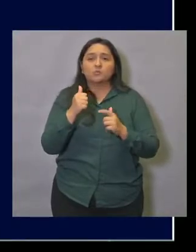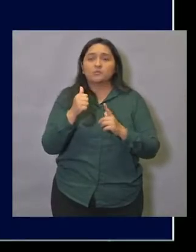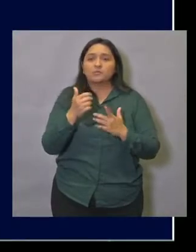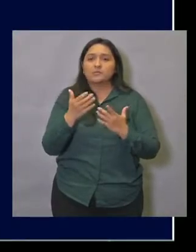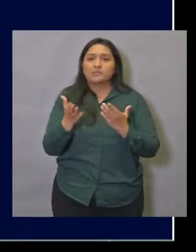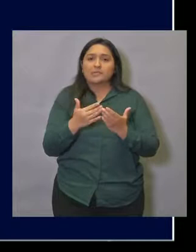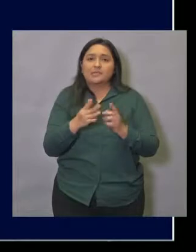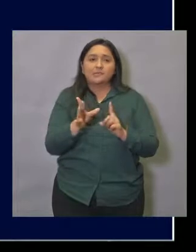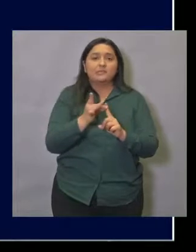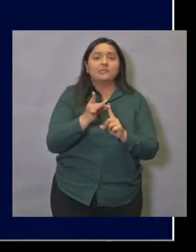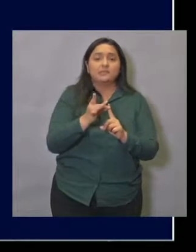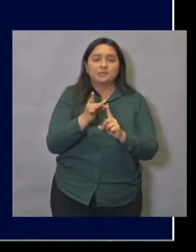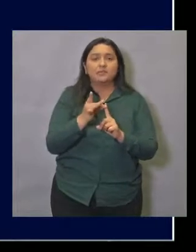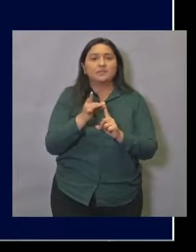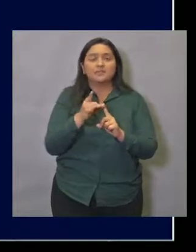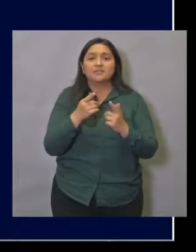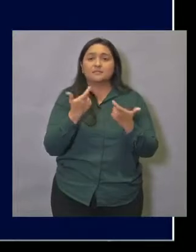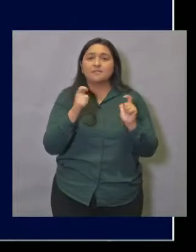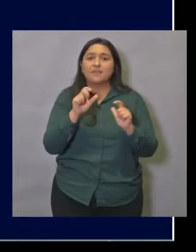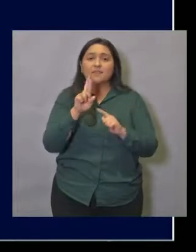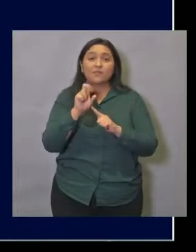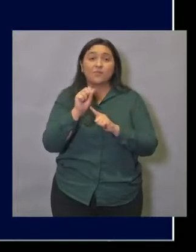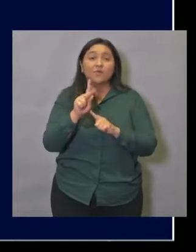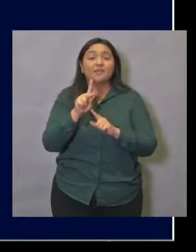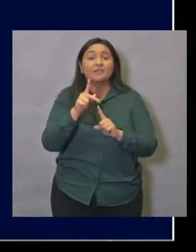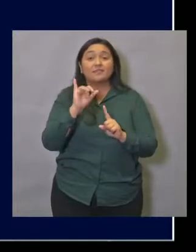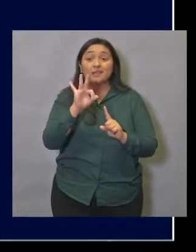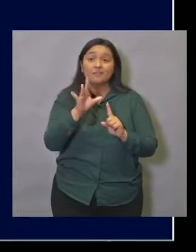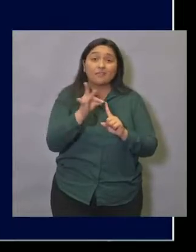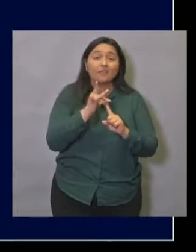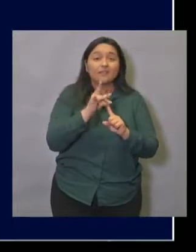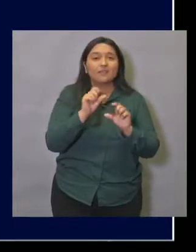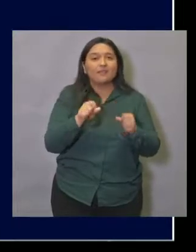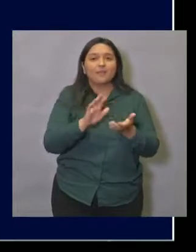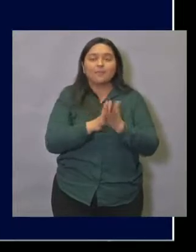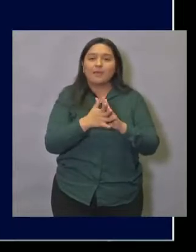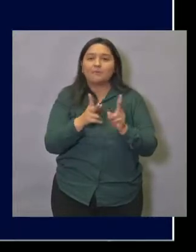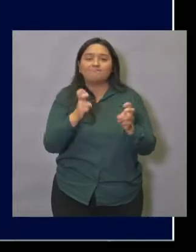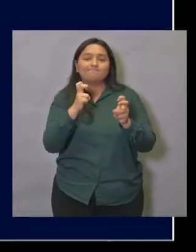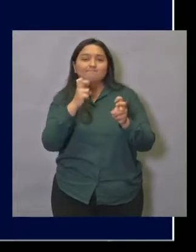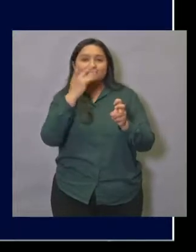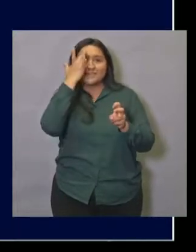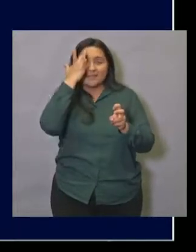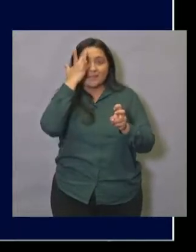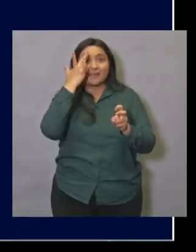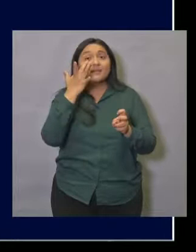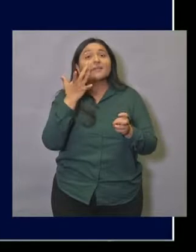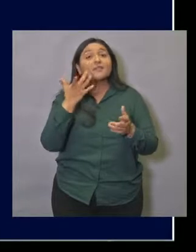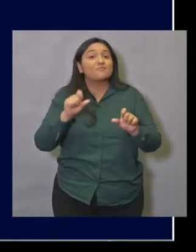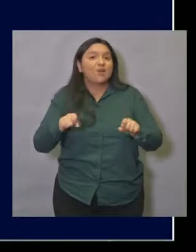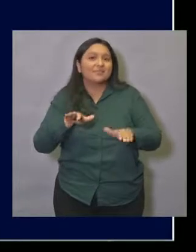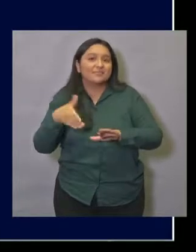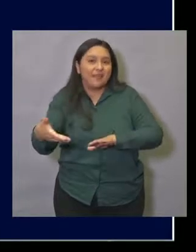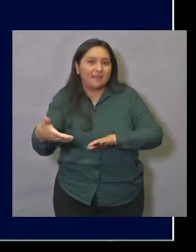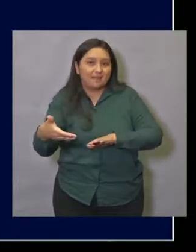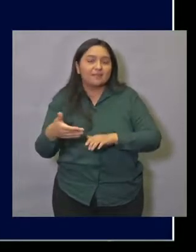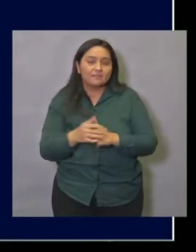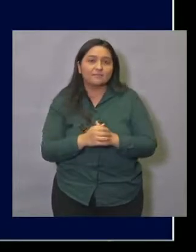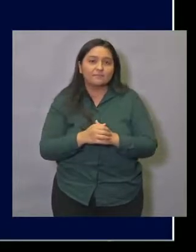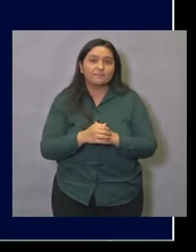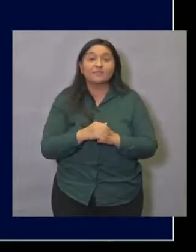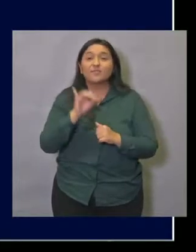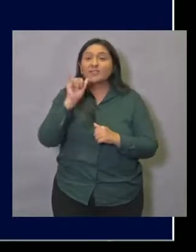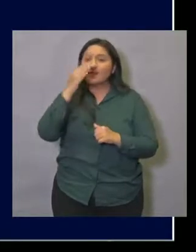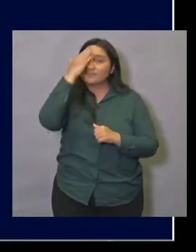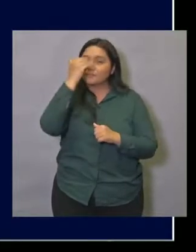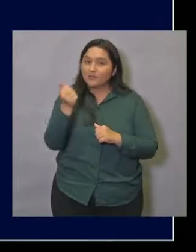médico y corren un gran riesgo de sufrir una enfermedad grave y hasta morir por COVID-19. Es por eso que ellos,